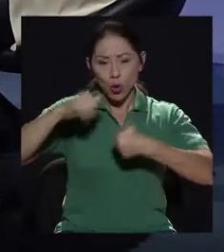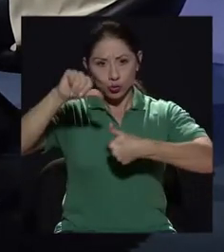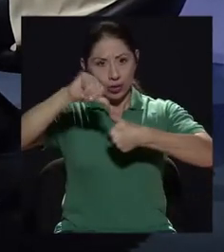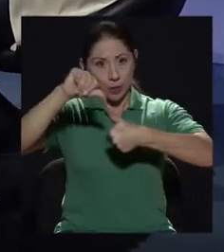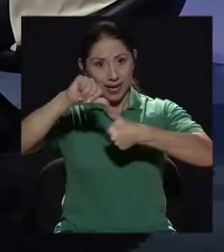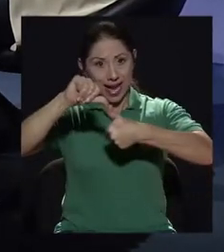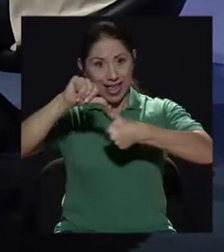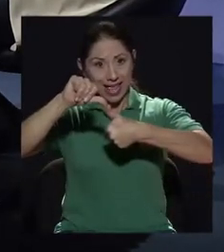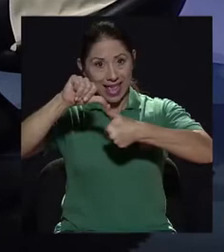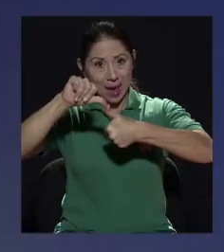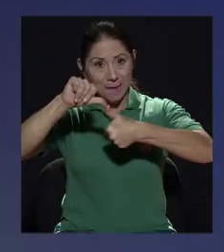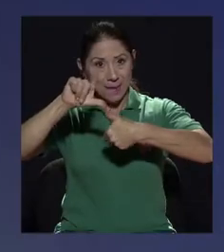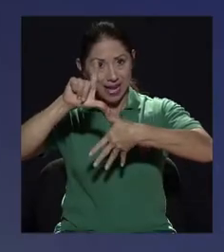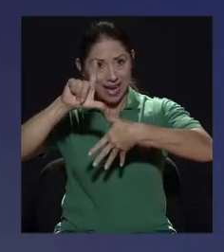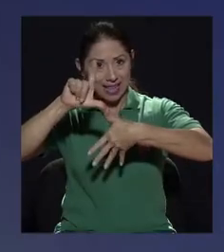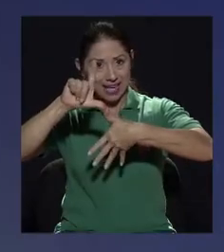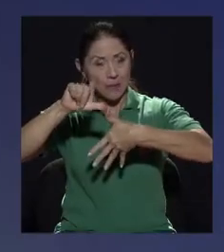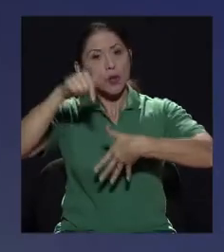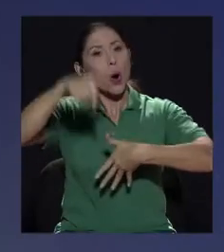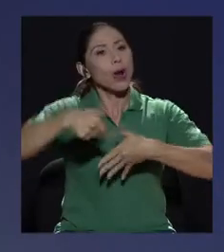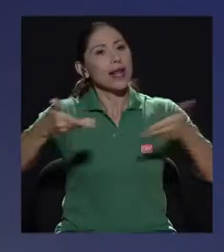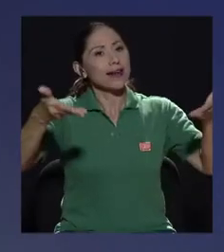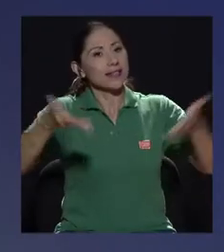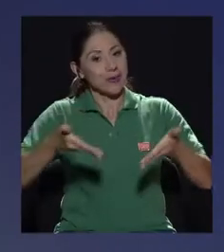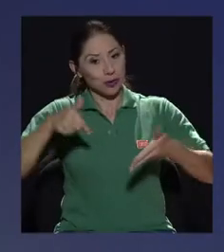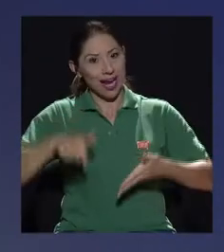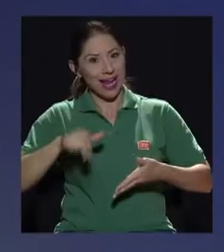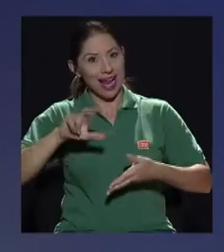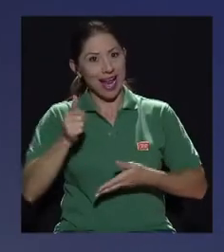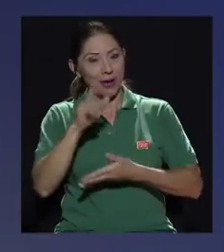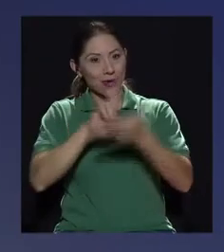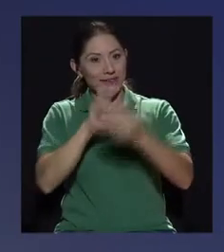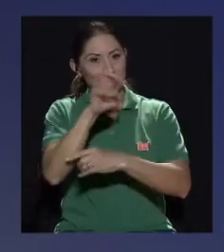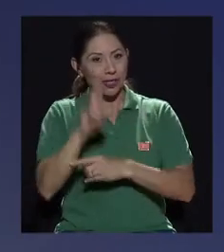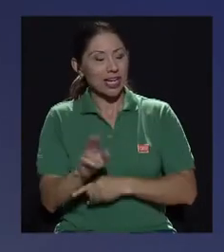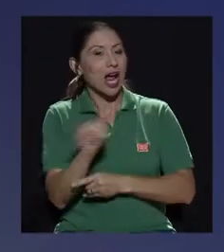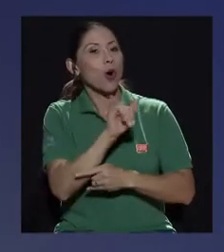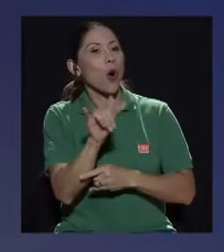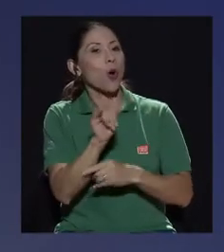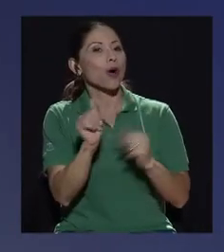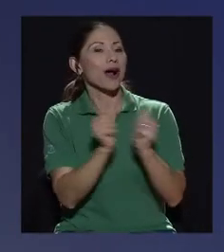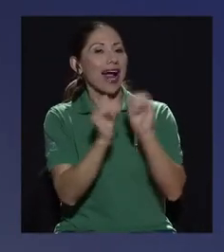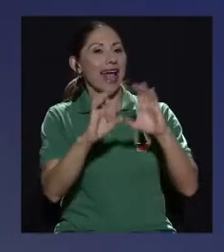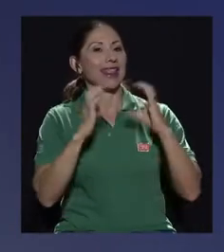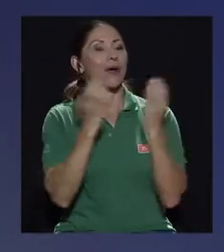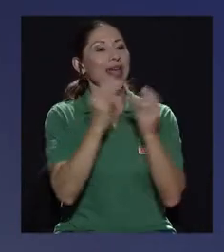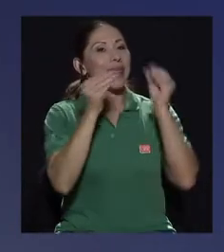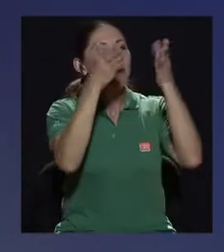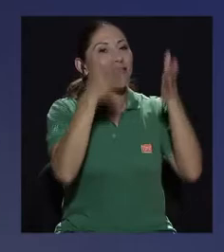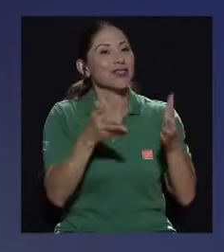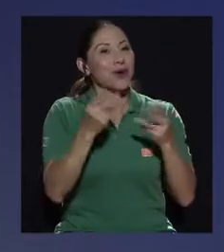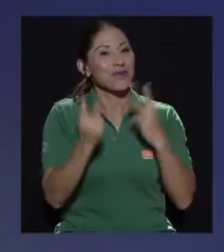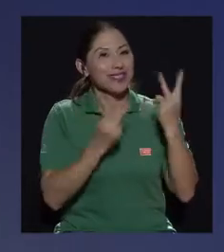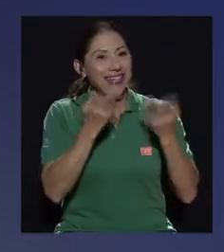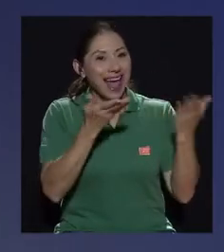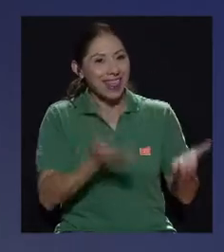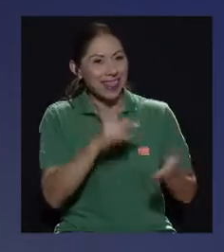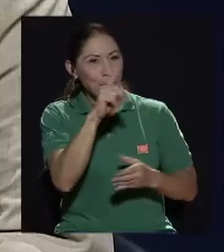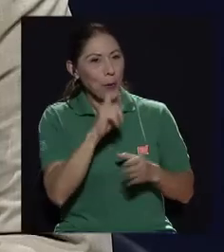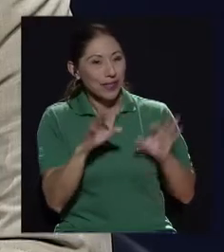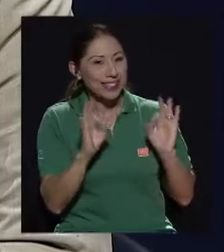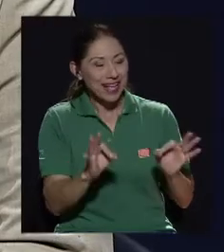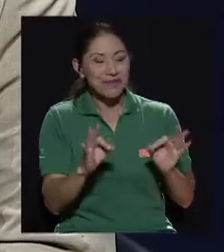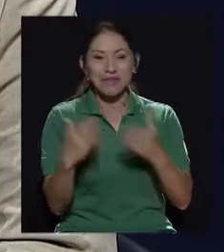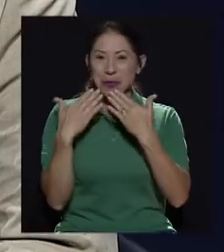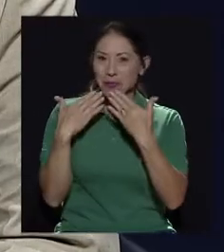y américa latina así que les recibimos hoy acá en cana la universidad costa rica como la categoría del profesor visitante como estado a dictar